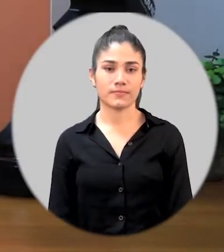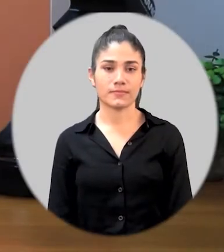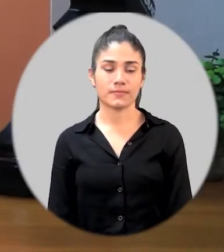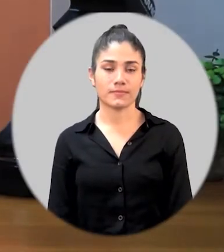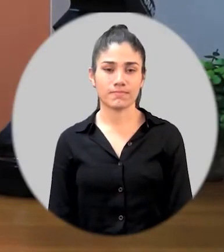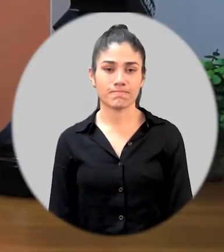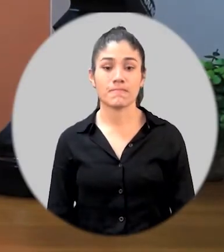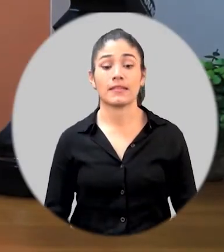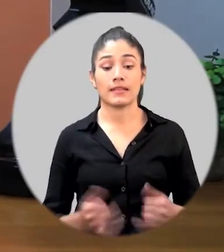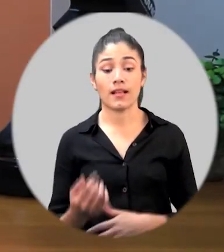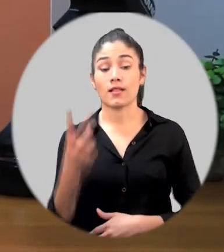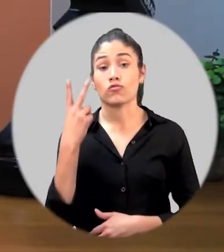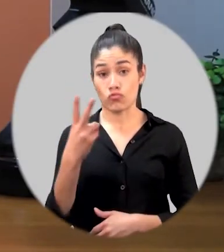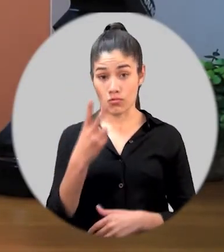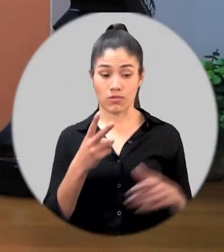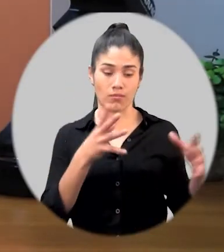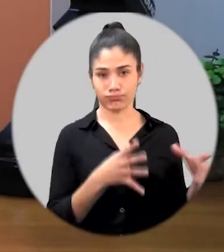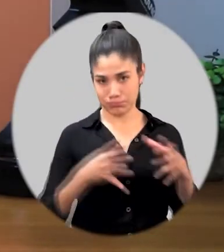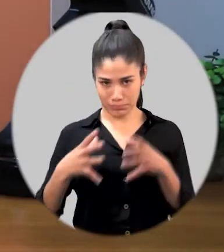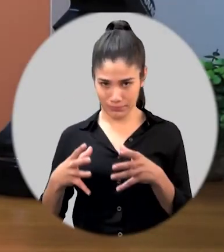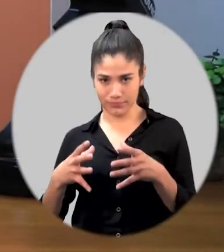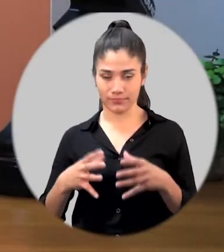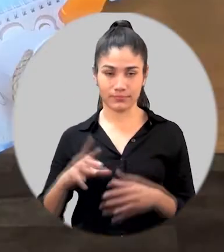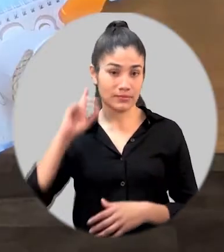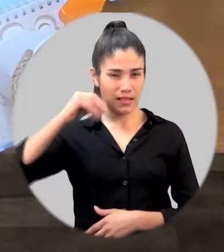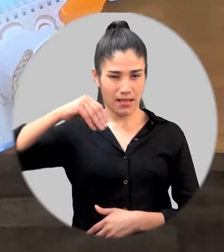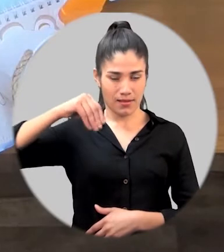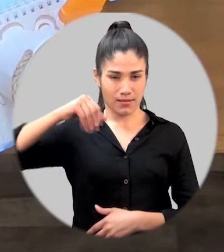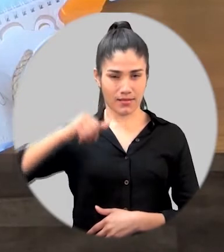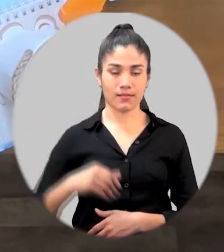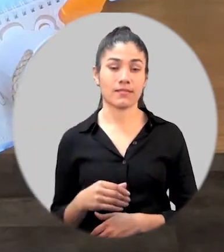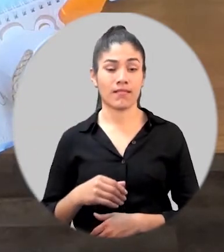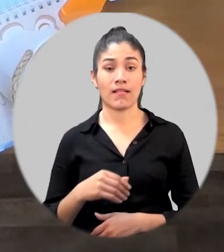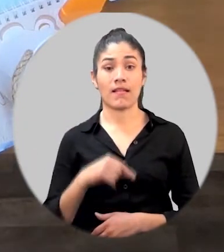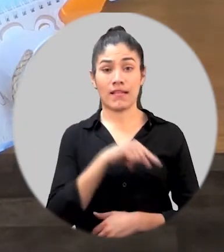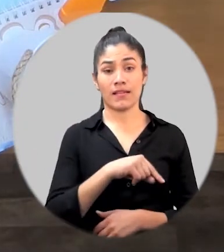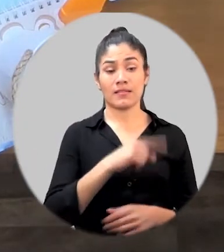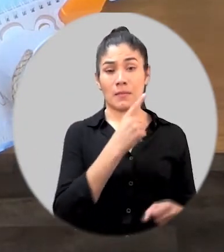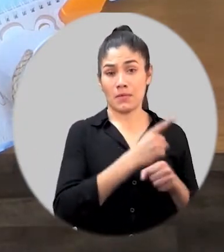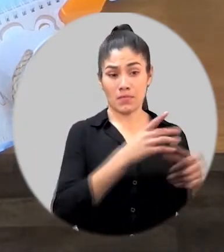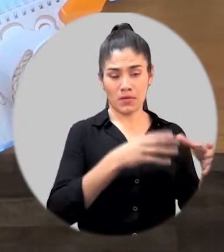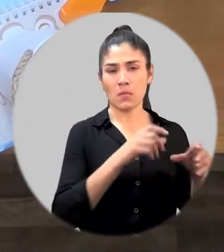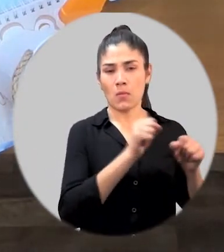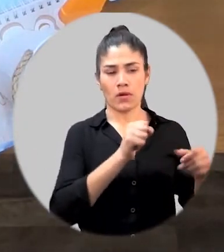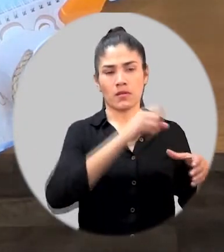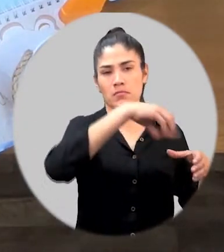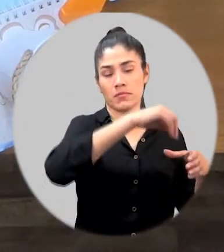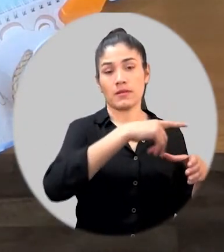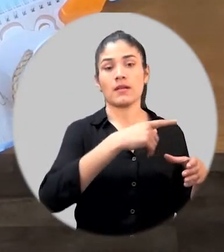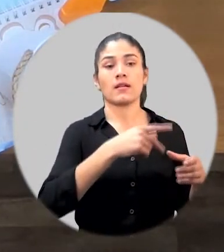Vamos colocando en dos partes la harina. A la segunda parte le pueden colocar el polvo de hornear y la pizca de